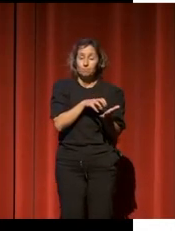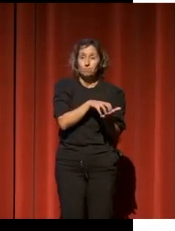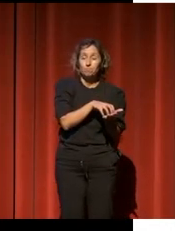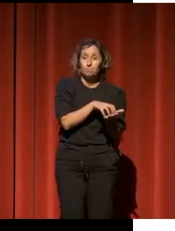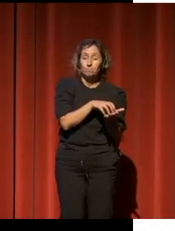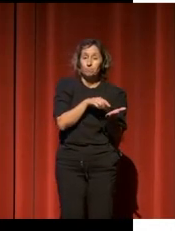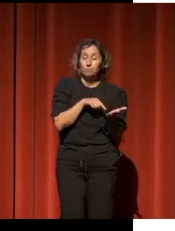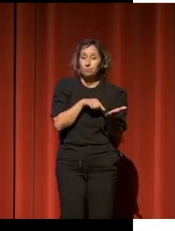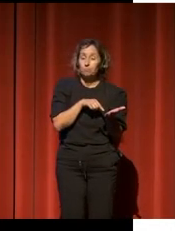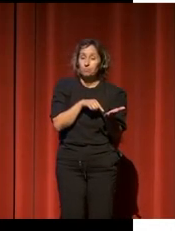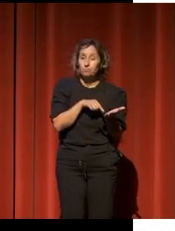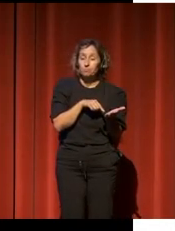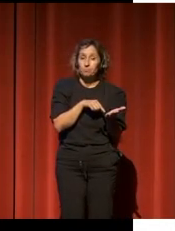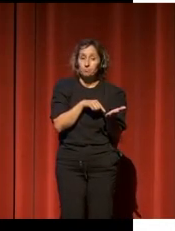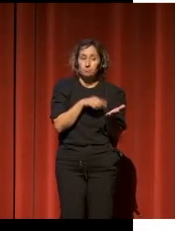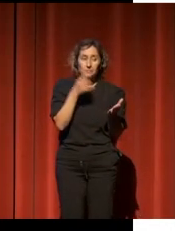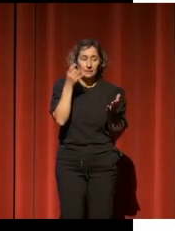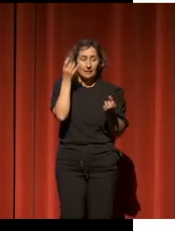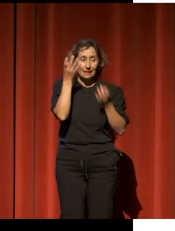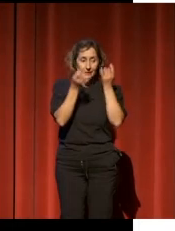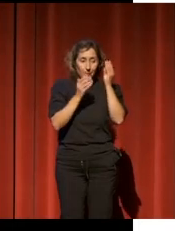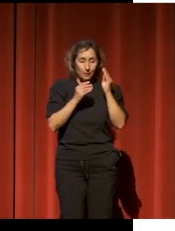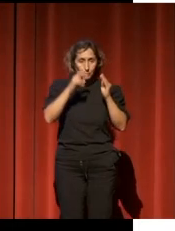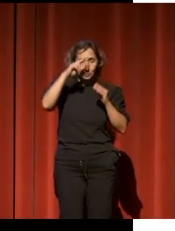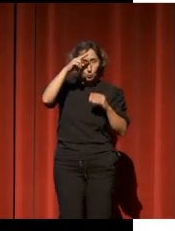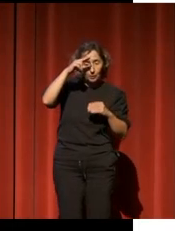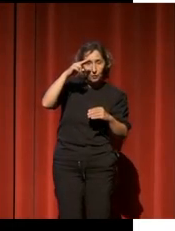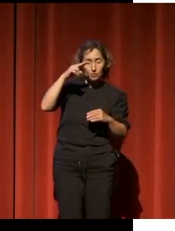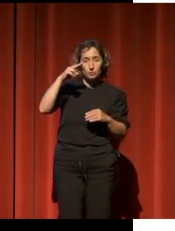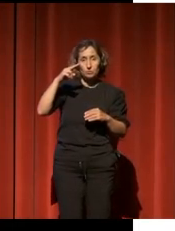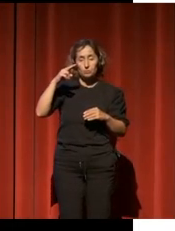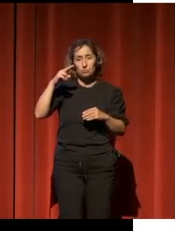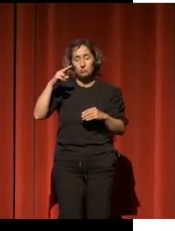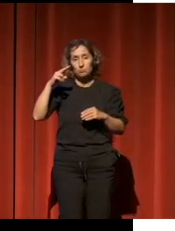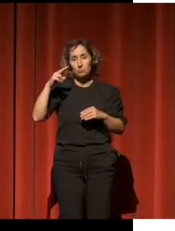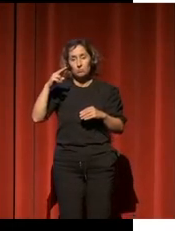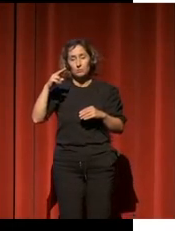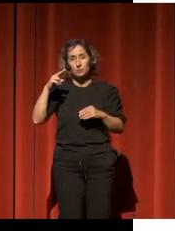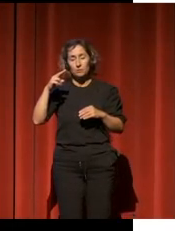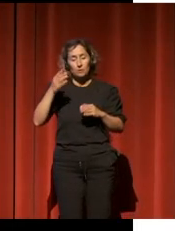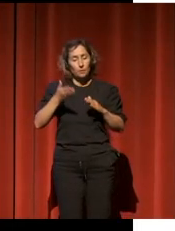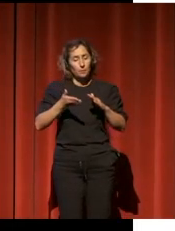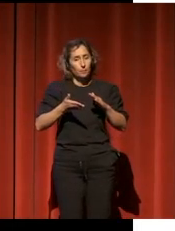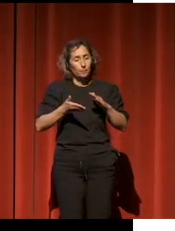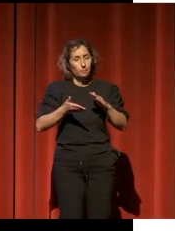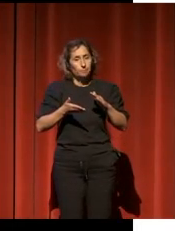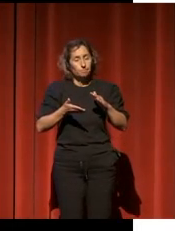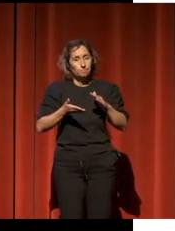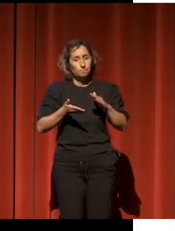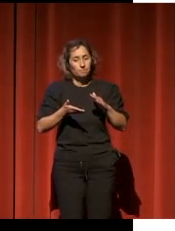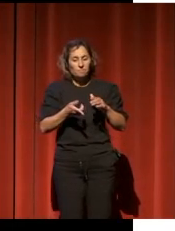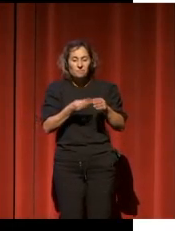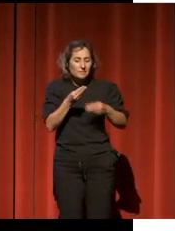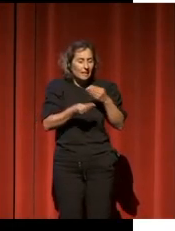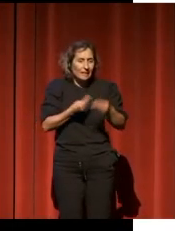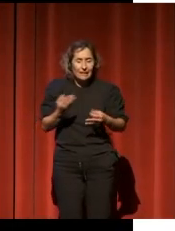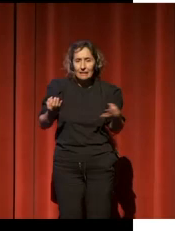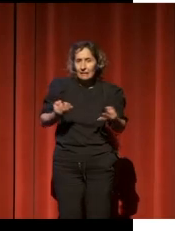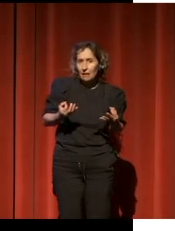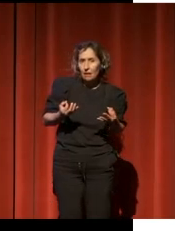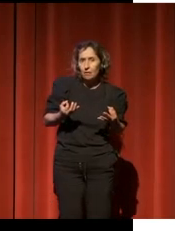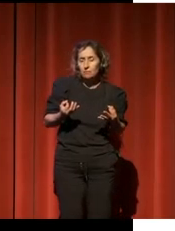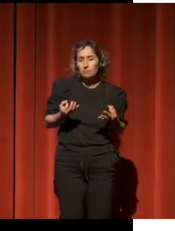eh da a conocer sus actividades sus preocupaciones la orientación de o en qué están trabajando ahora